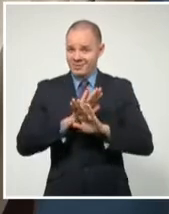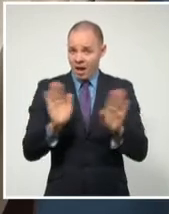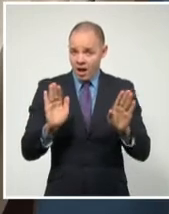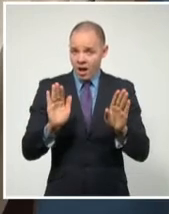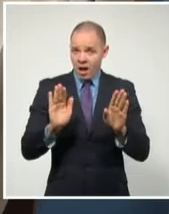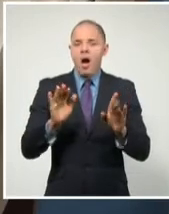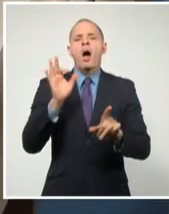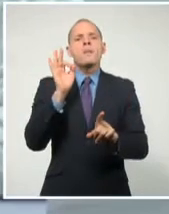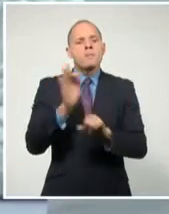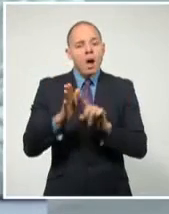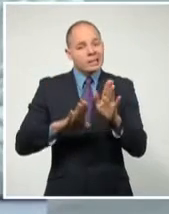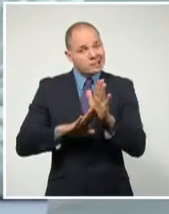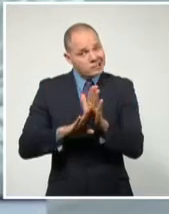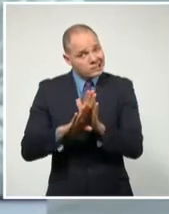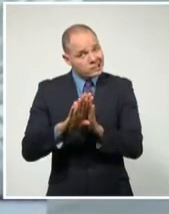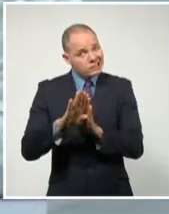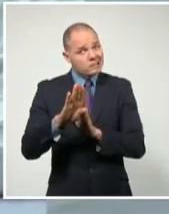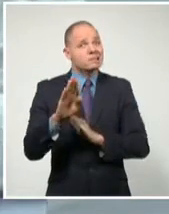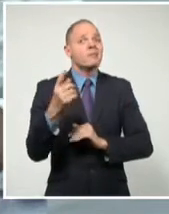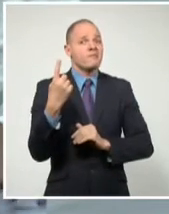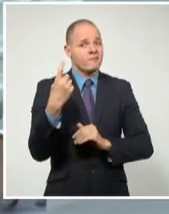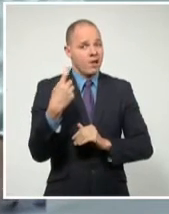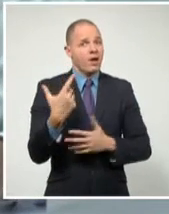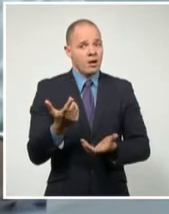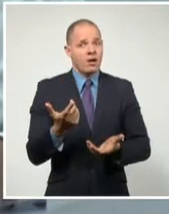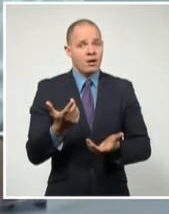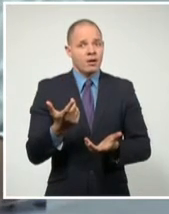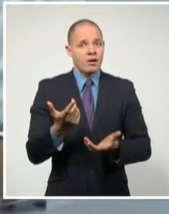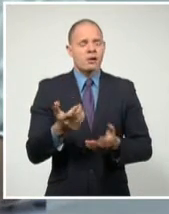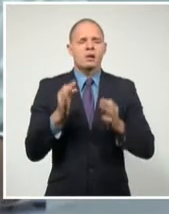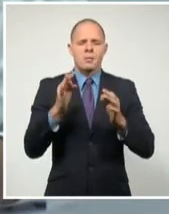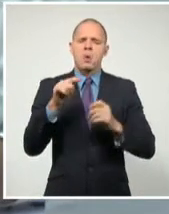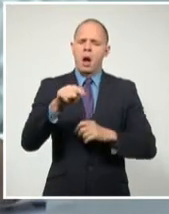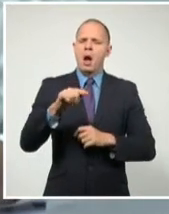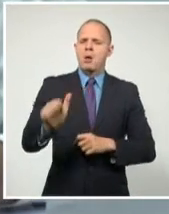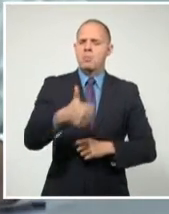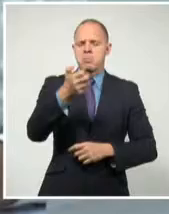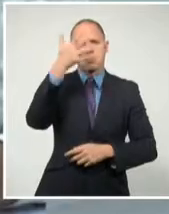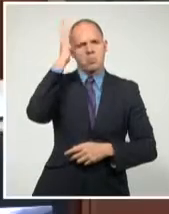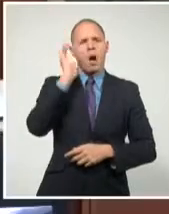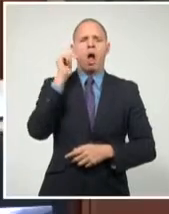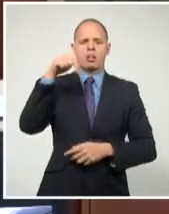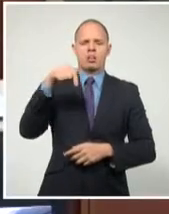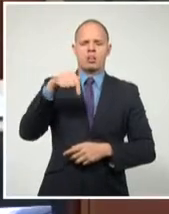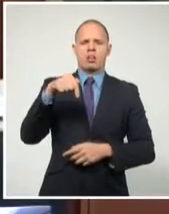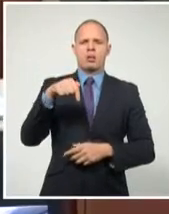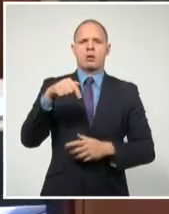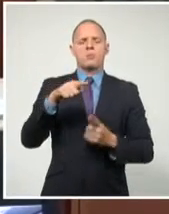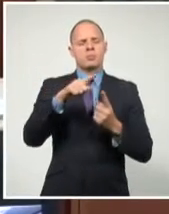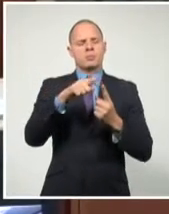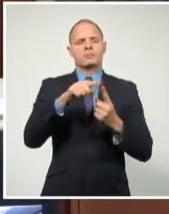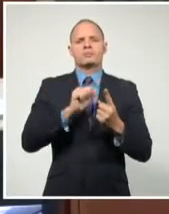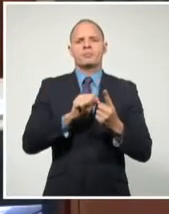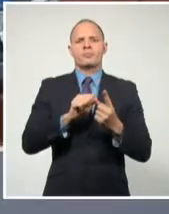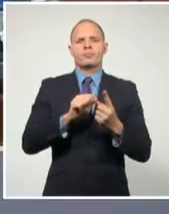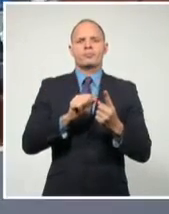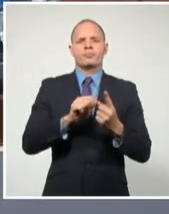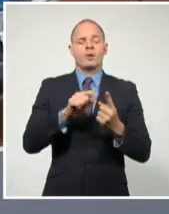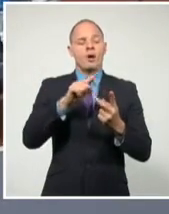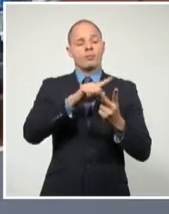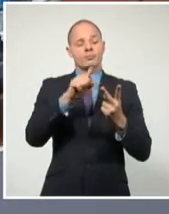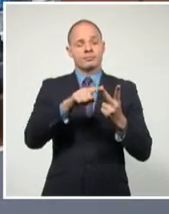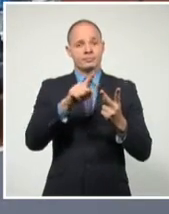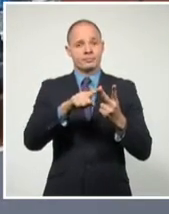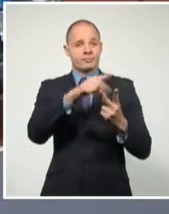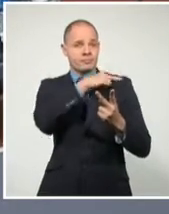En reunión extraordinaria del Consejo de Ministros, encabezada por el presidente de la República de Cuba, Miguel Díaz-Canel Bermúdez, y dirigida por el